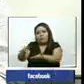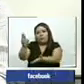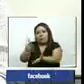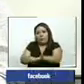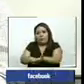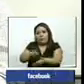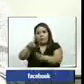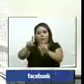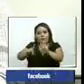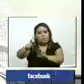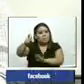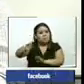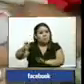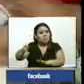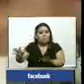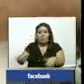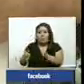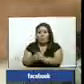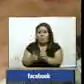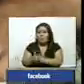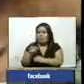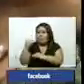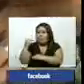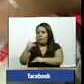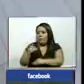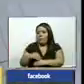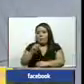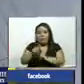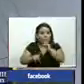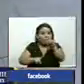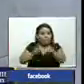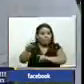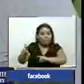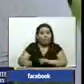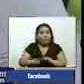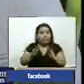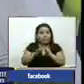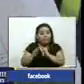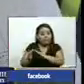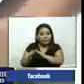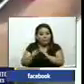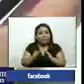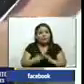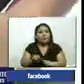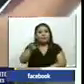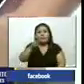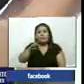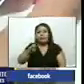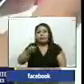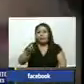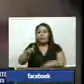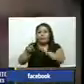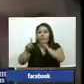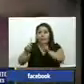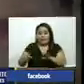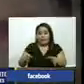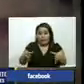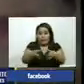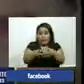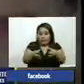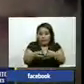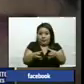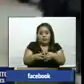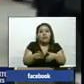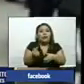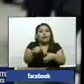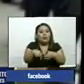a 6 meses sin ningún tipo de inconveniente. De acuerdo a una encuesta de hogares de propósitos múltiples de 2016, 12 de cada 13